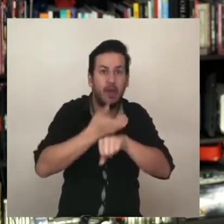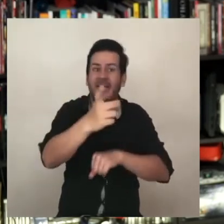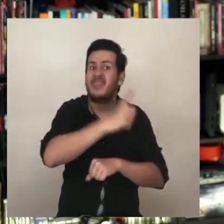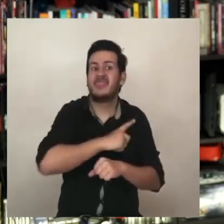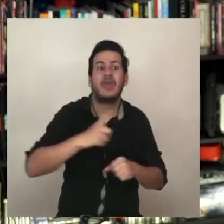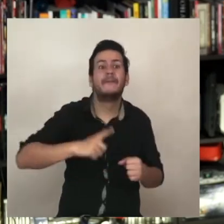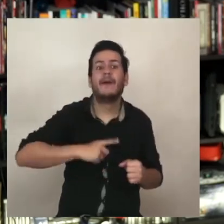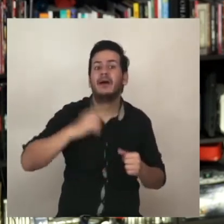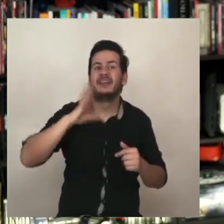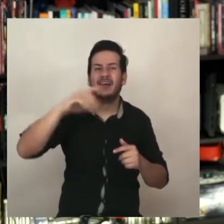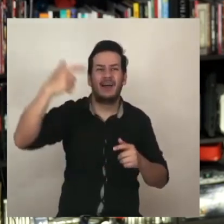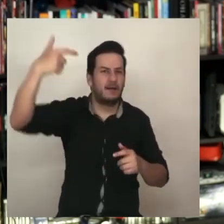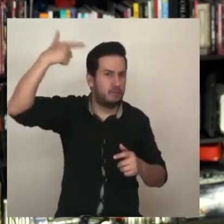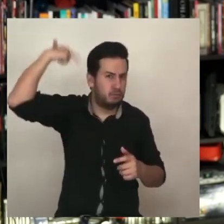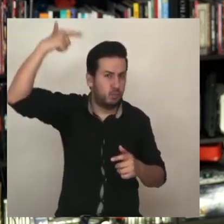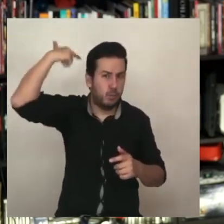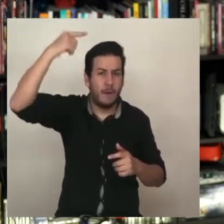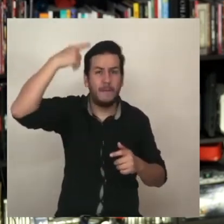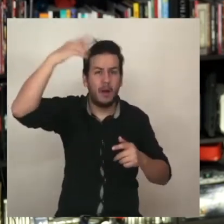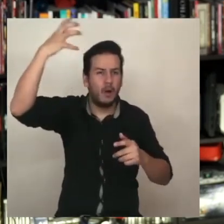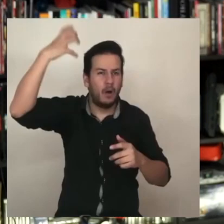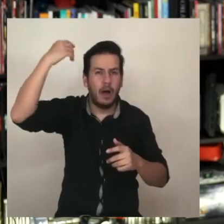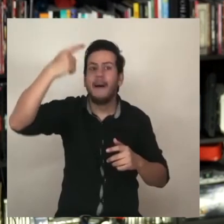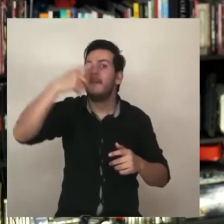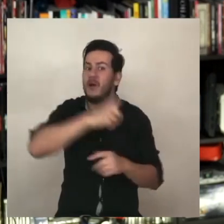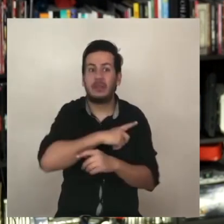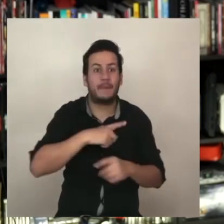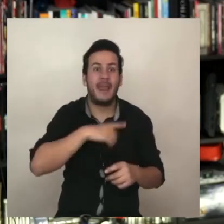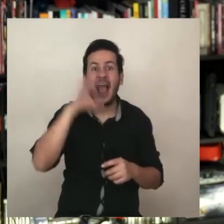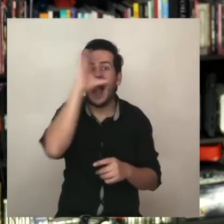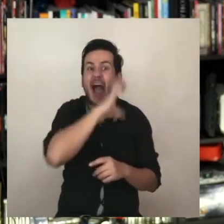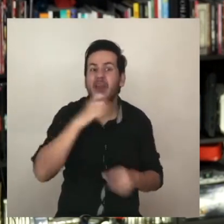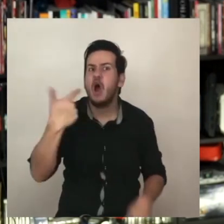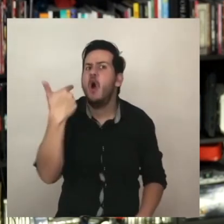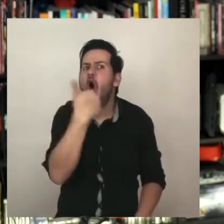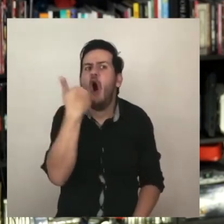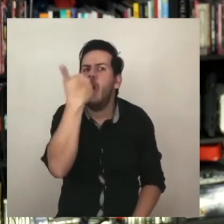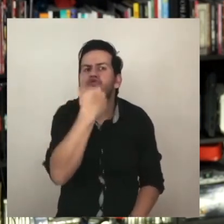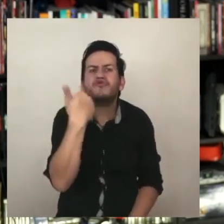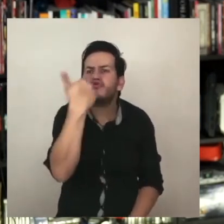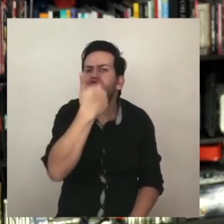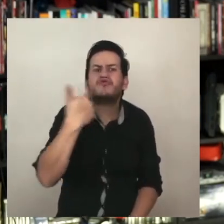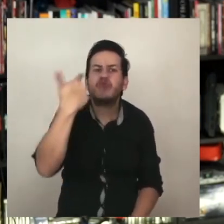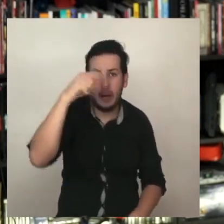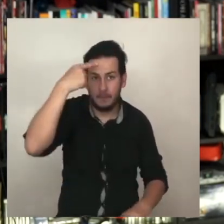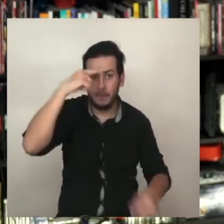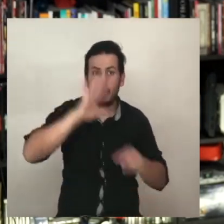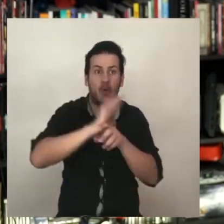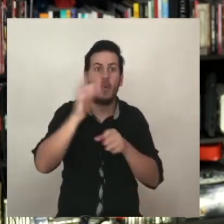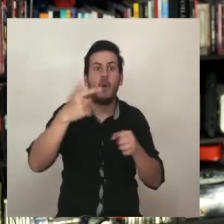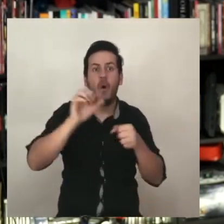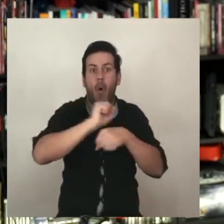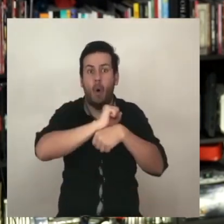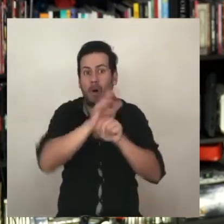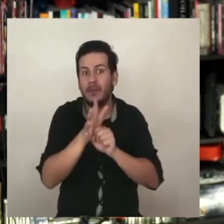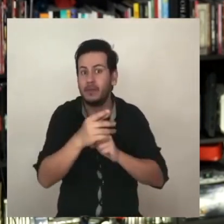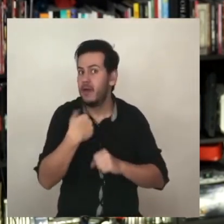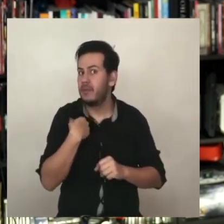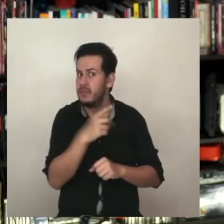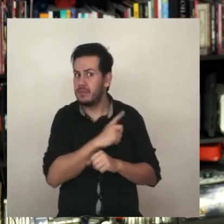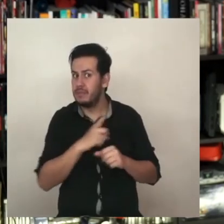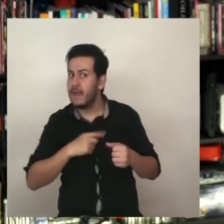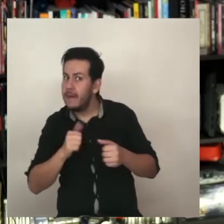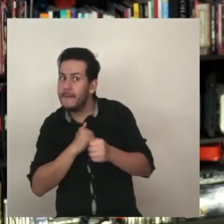la nariz y boca con un secador de cabello en máximo calor dos veces diario, porque el COVID es un virus simple, pero que no sea una básica sin